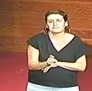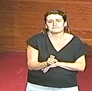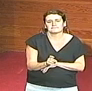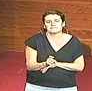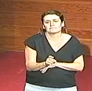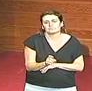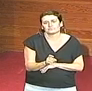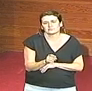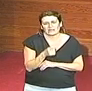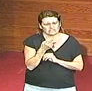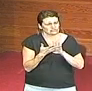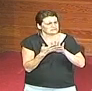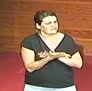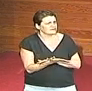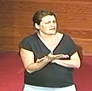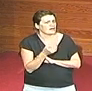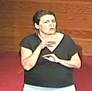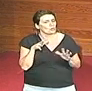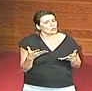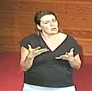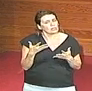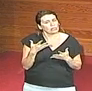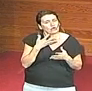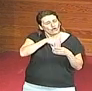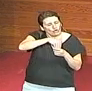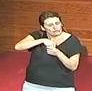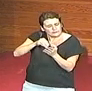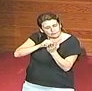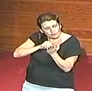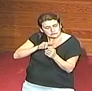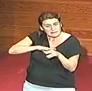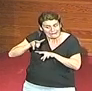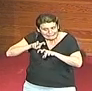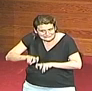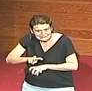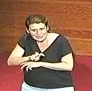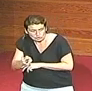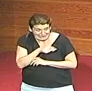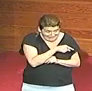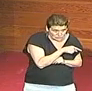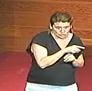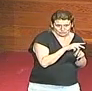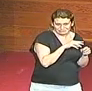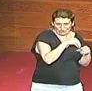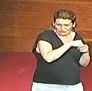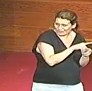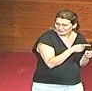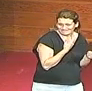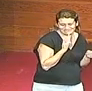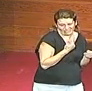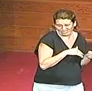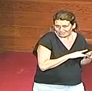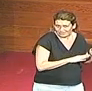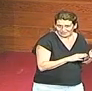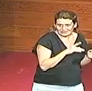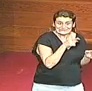eso quiere decir que cuando haces algunos contenidos para poder investigar otra cosa, en esos tres contenidos estás